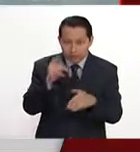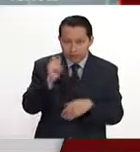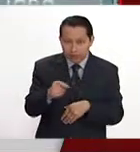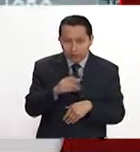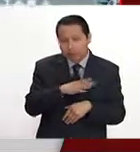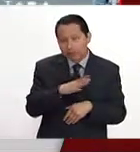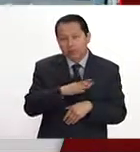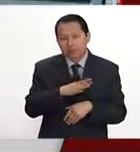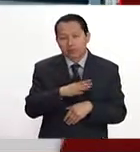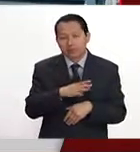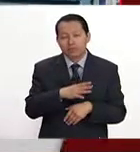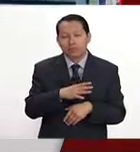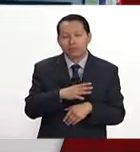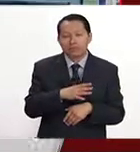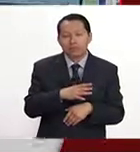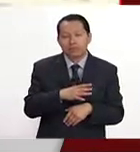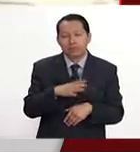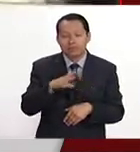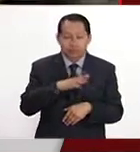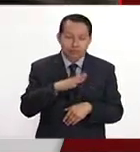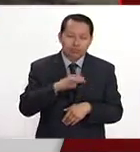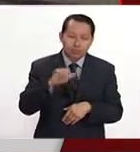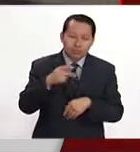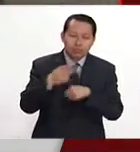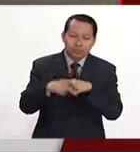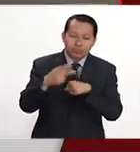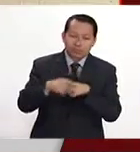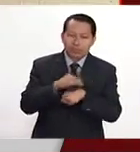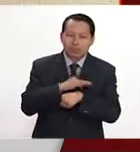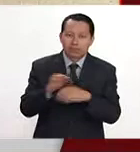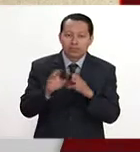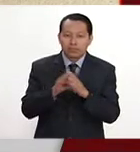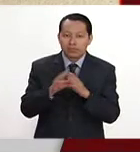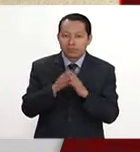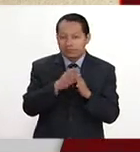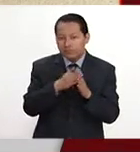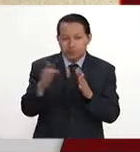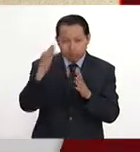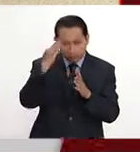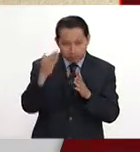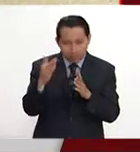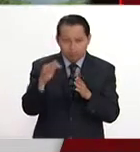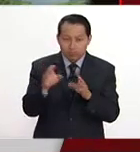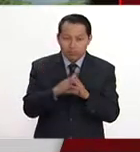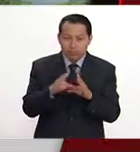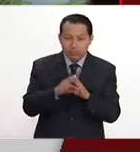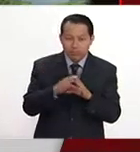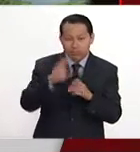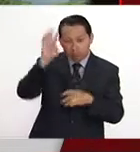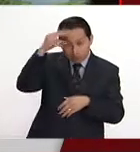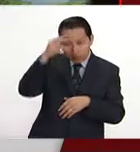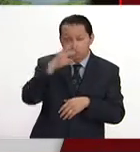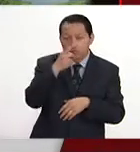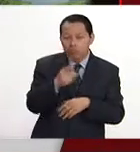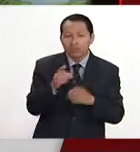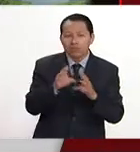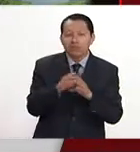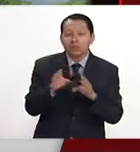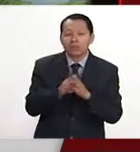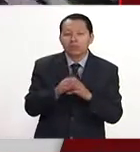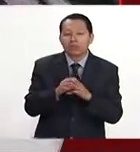ahí sí ya hay, pues hay los peligros de que llegado el caso el presidente, y que Donald Trump tenga el incentivo